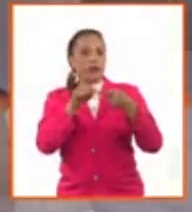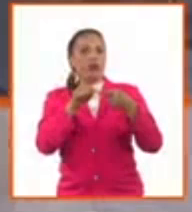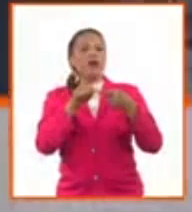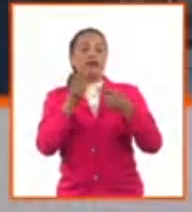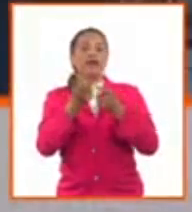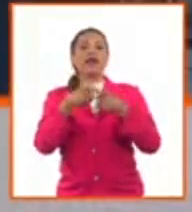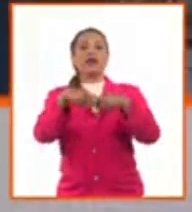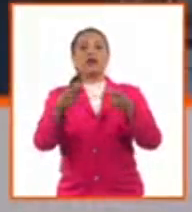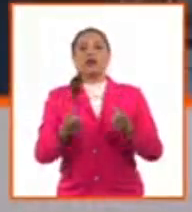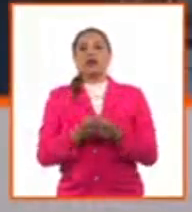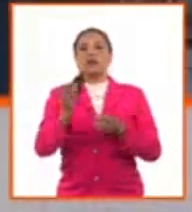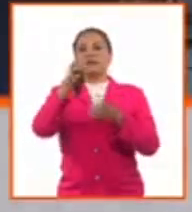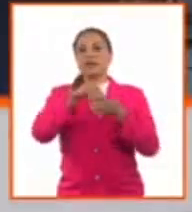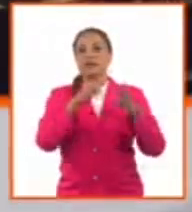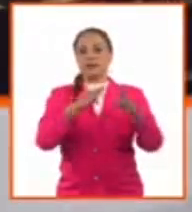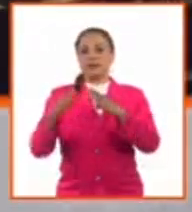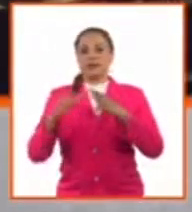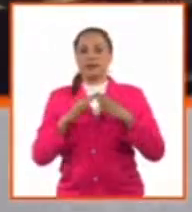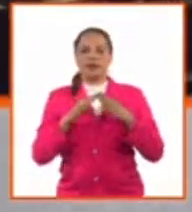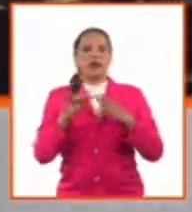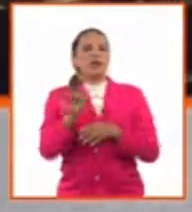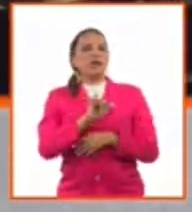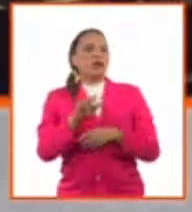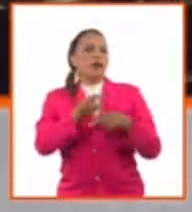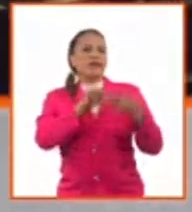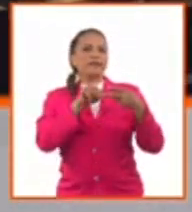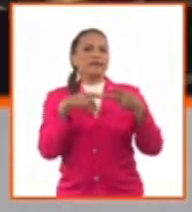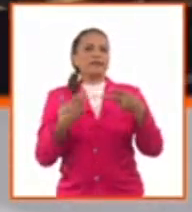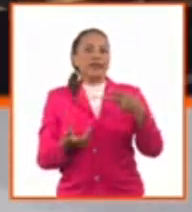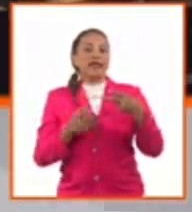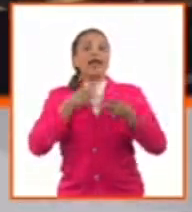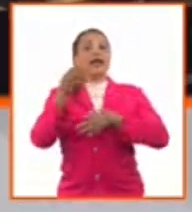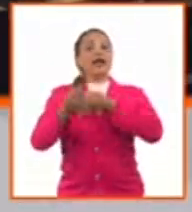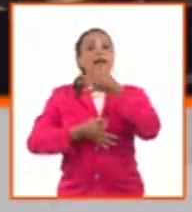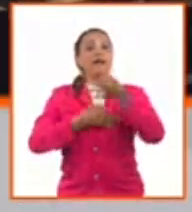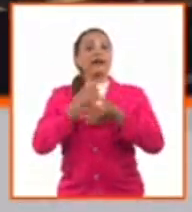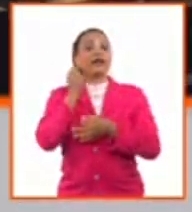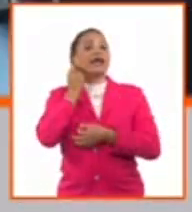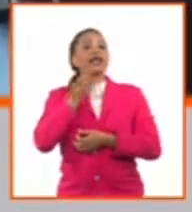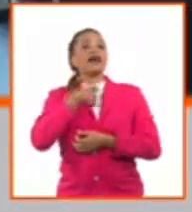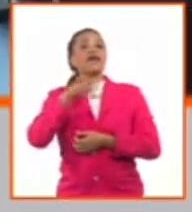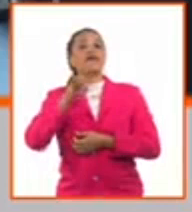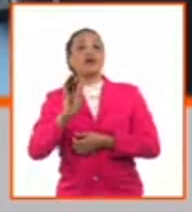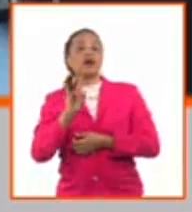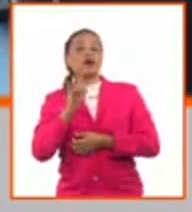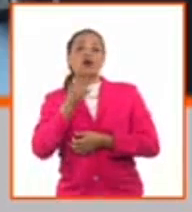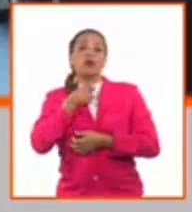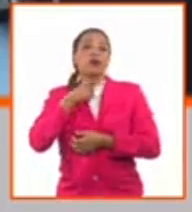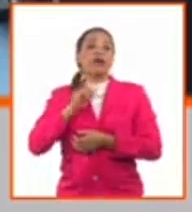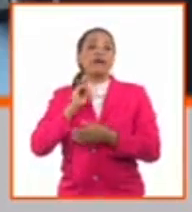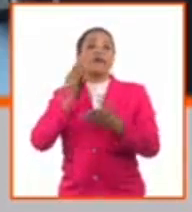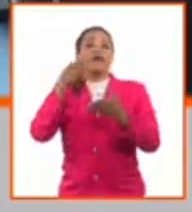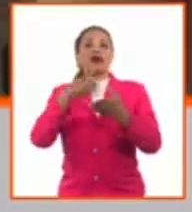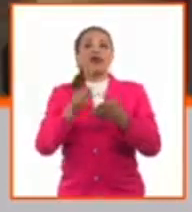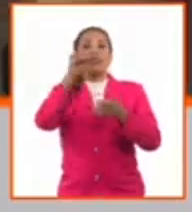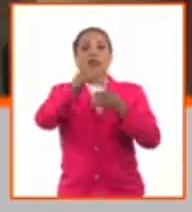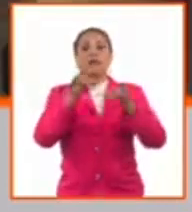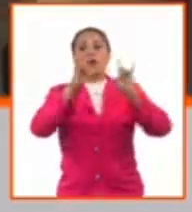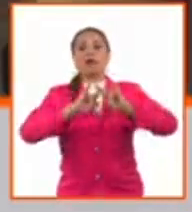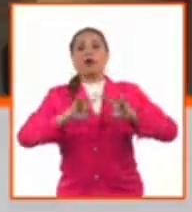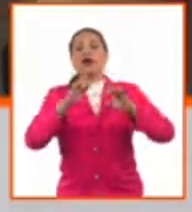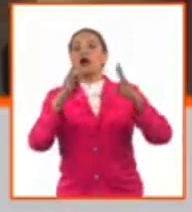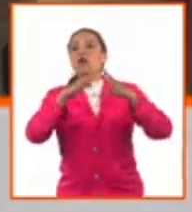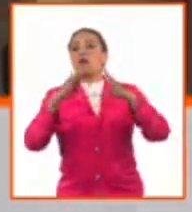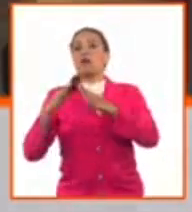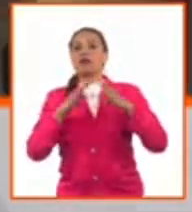tiene este congreso en nuestras comunidades. Pero lo tiene también plantearse la FEU no llegar a una comunidad y hacer un proyecto